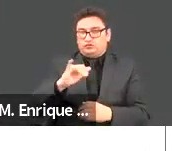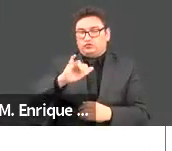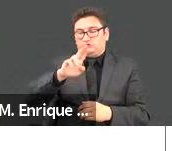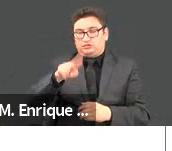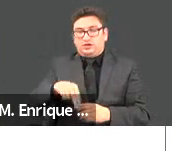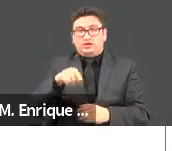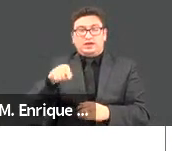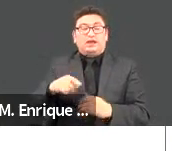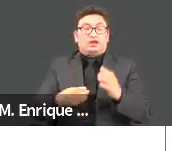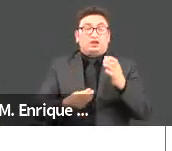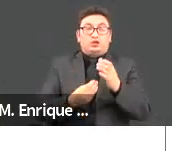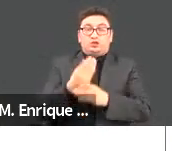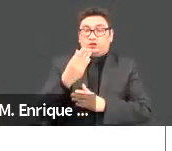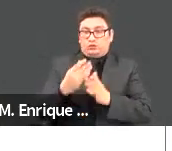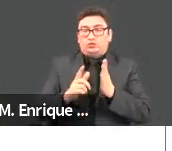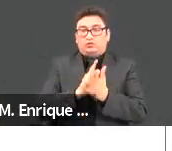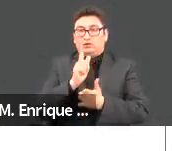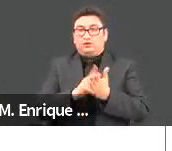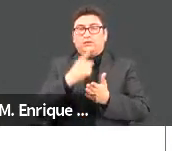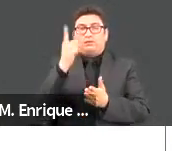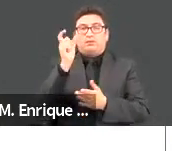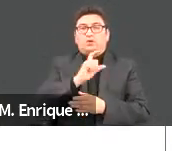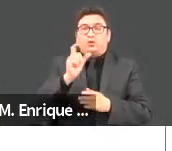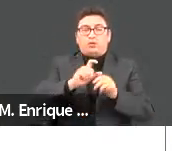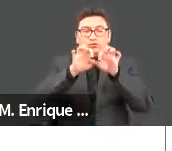la elaboración de tesis